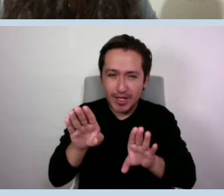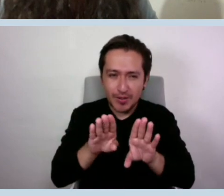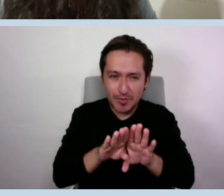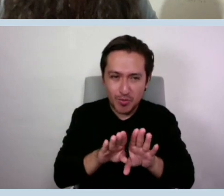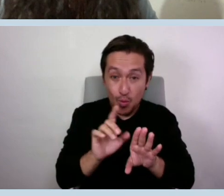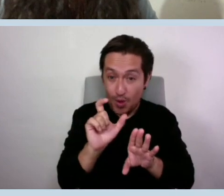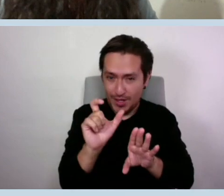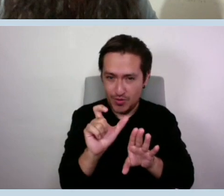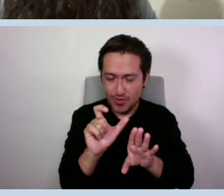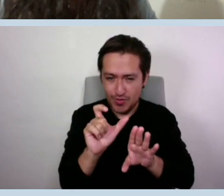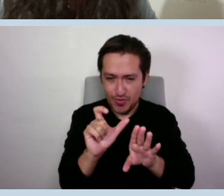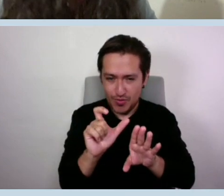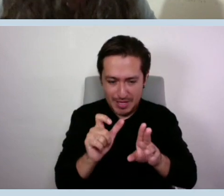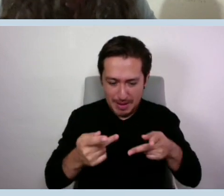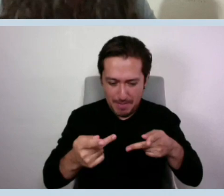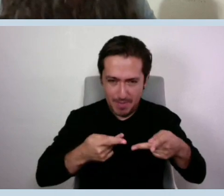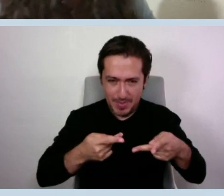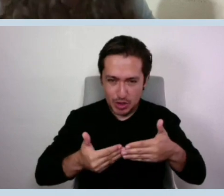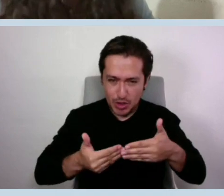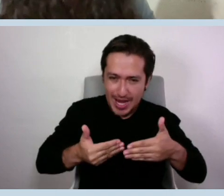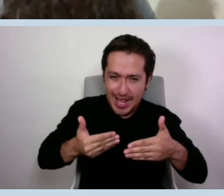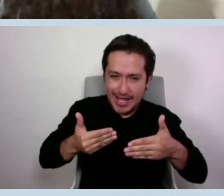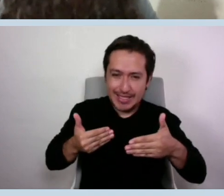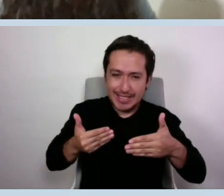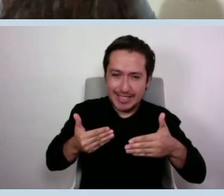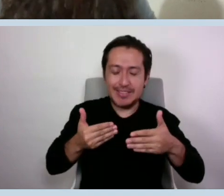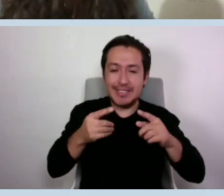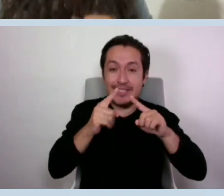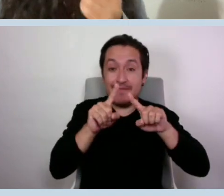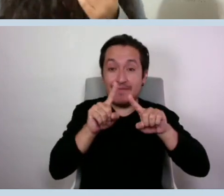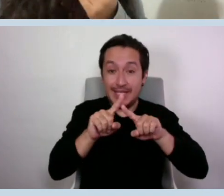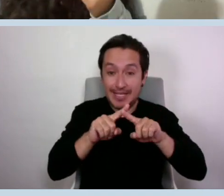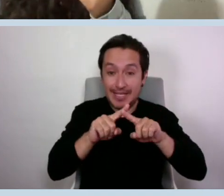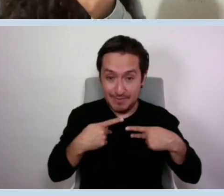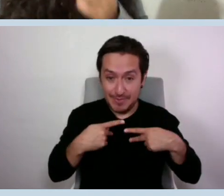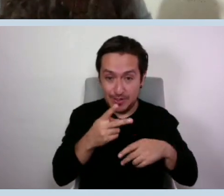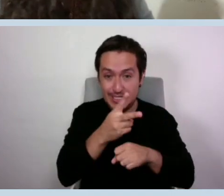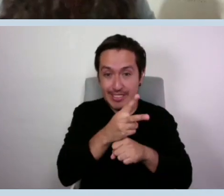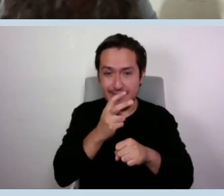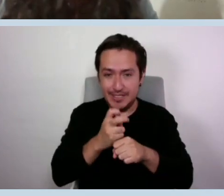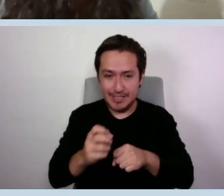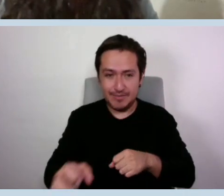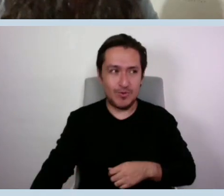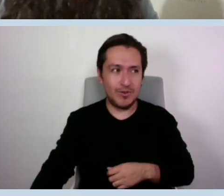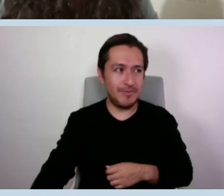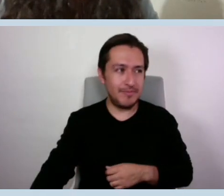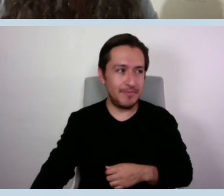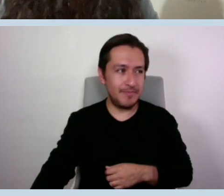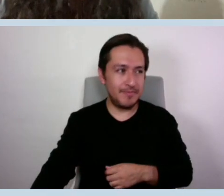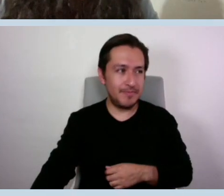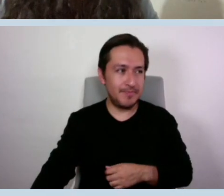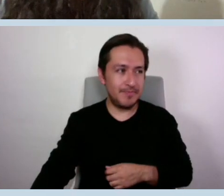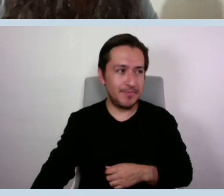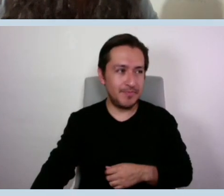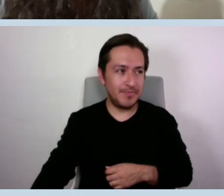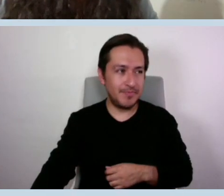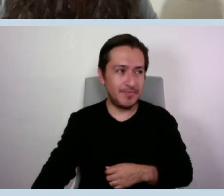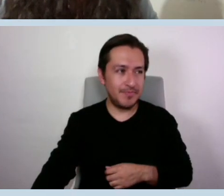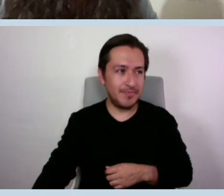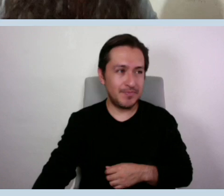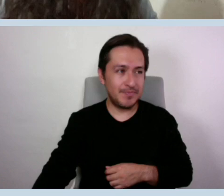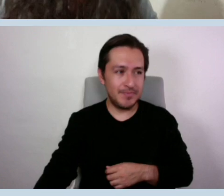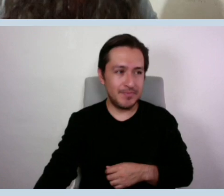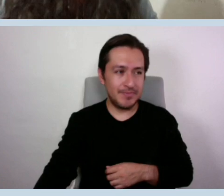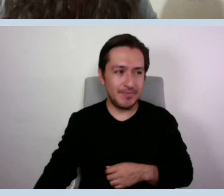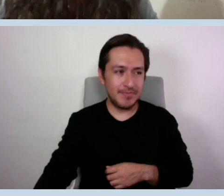a a otras creadoras escénicas a a este espacio Entonces sí fue como una